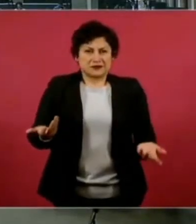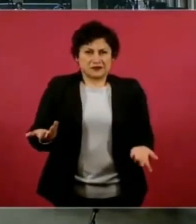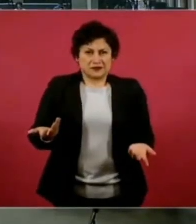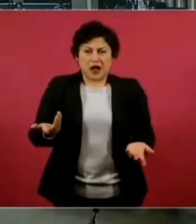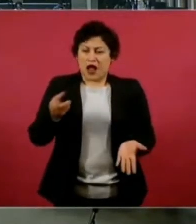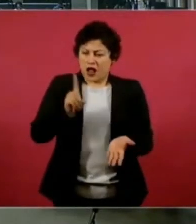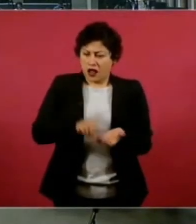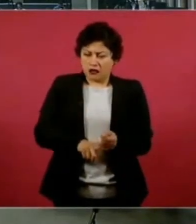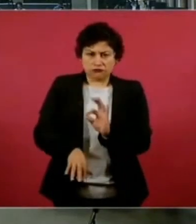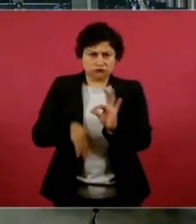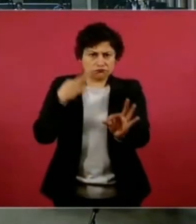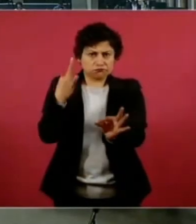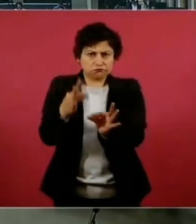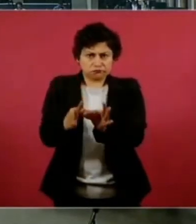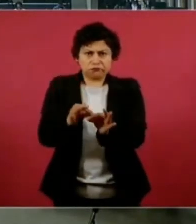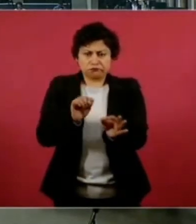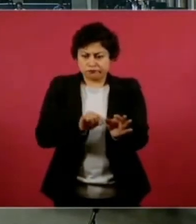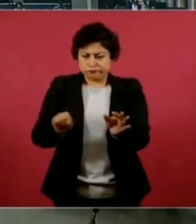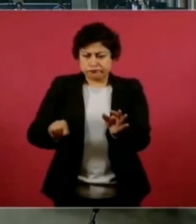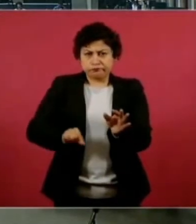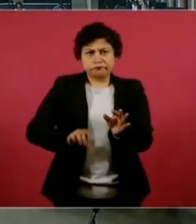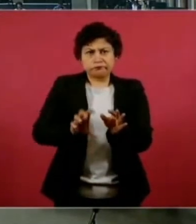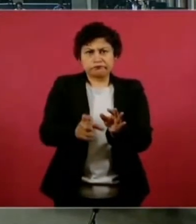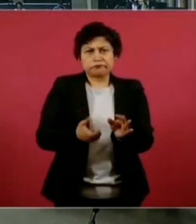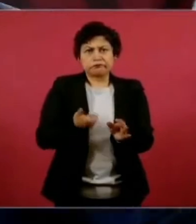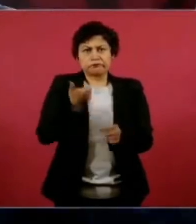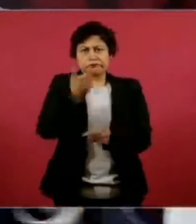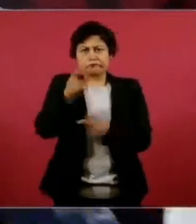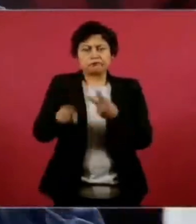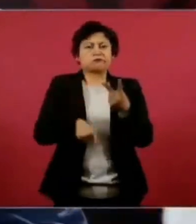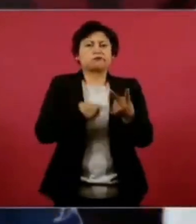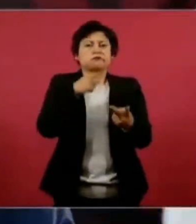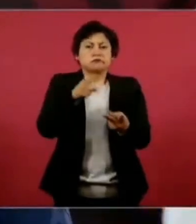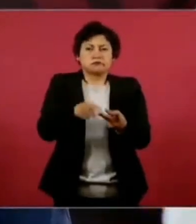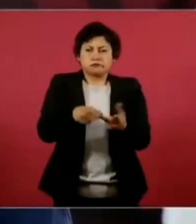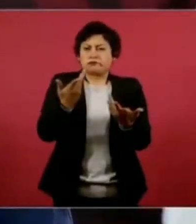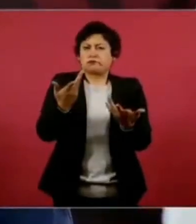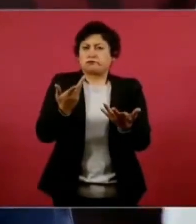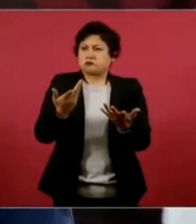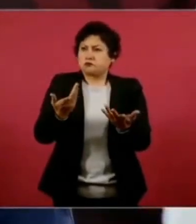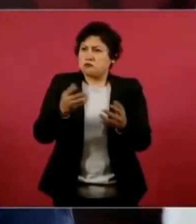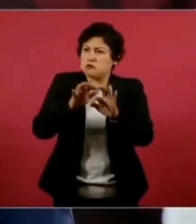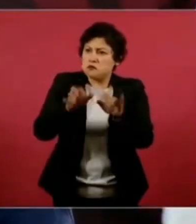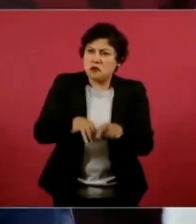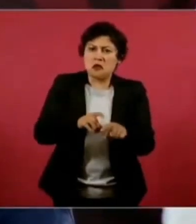con instalaciones y el apoyo de la Comisión Federal de Electricidad.